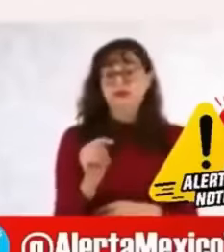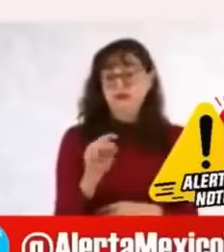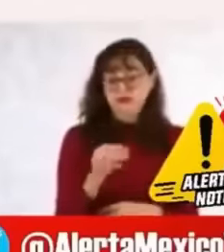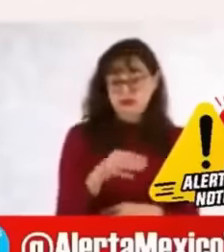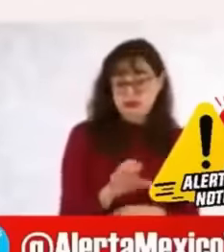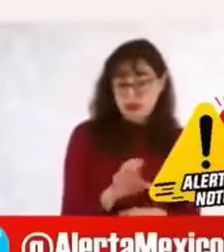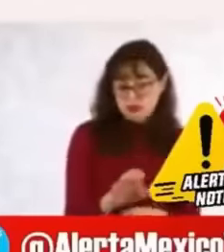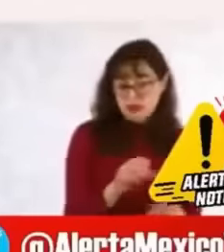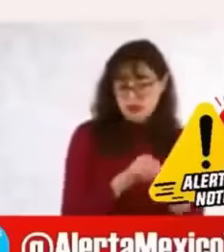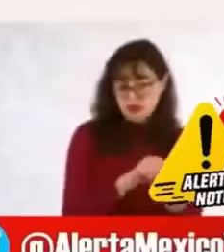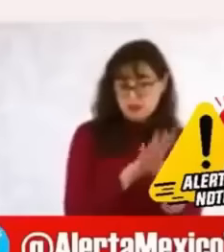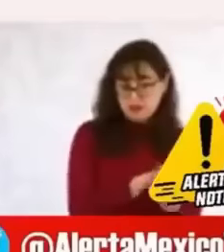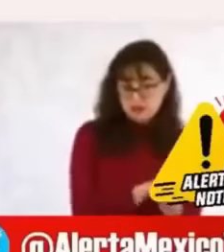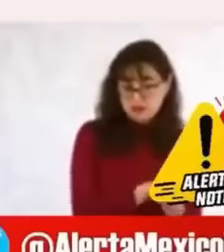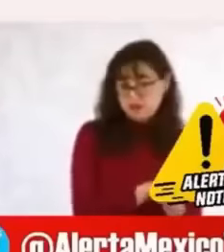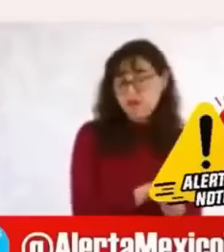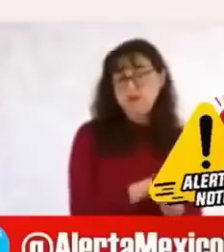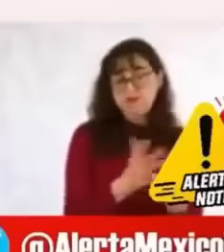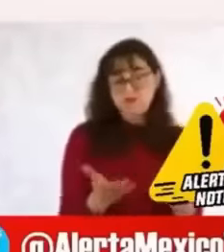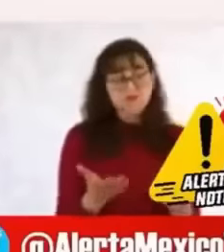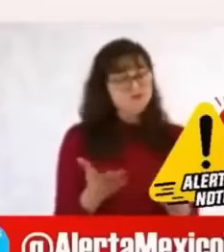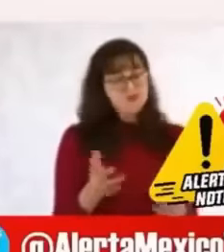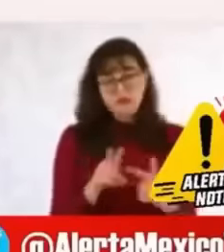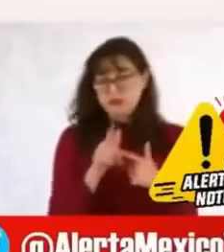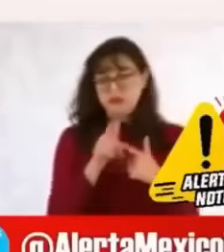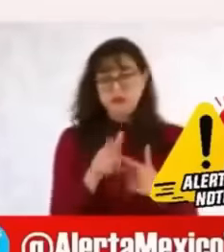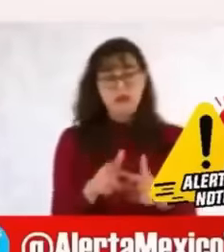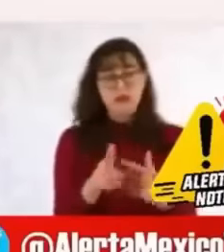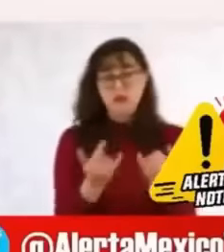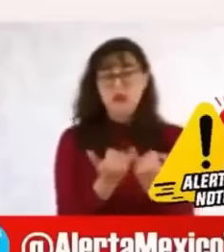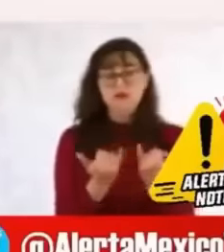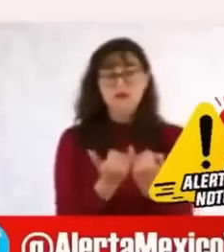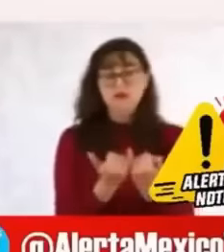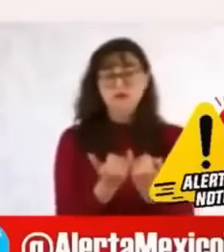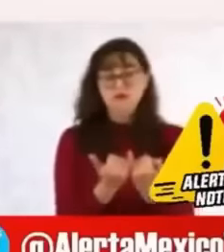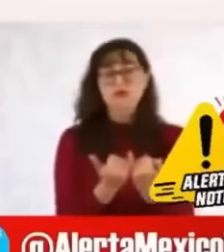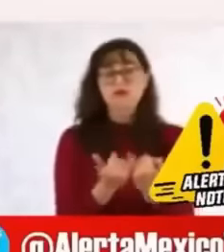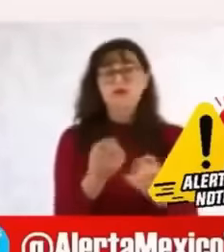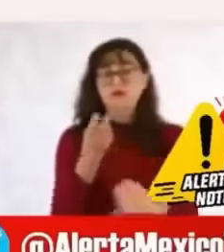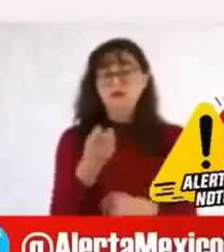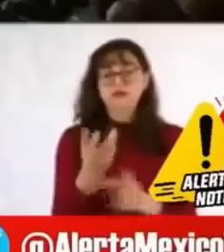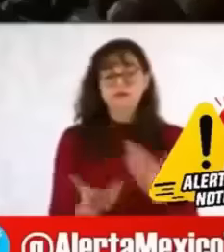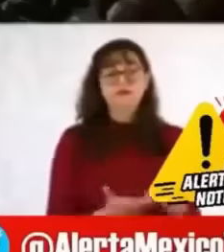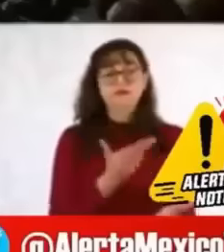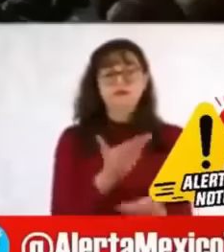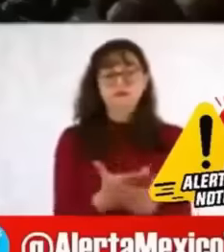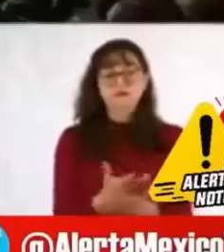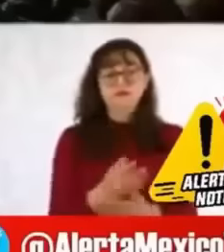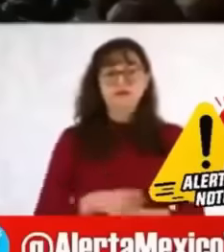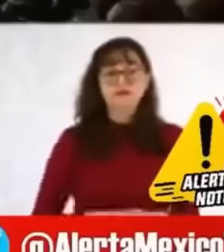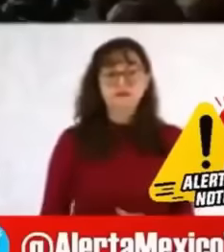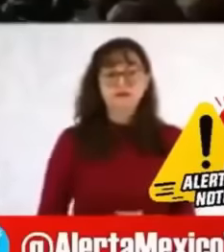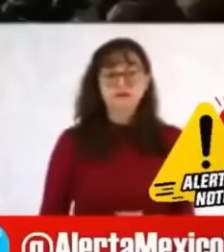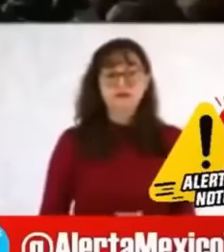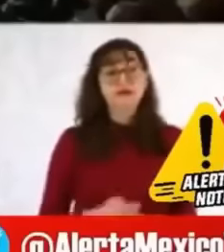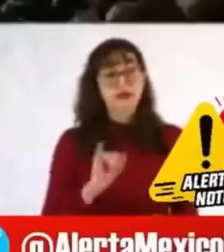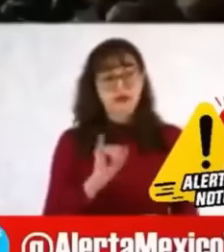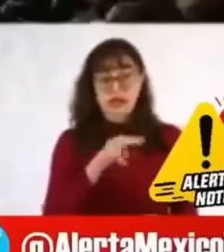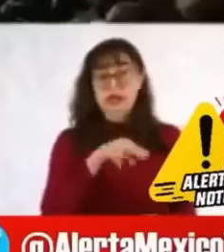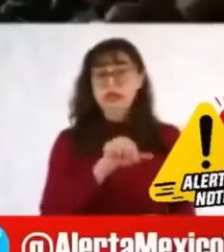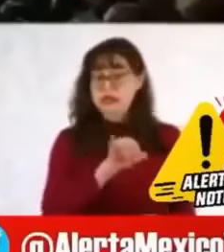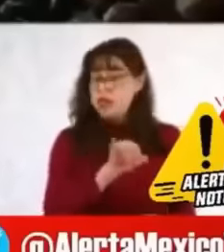tratado, obviamente sin perder nuestra soberanía. Entonces ese es el planteamiento. El INAI sí